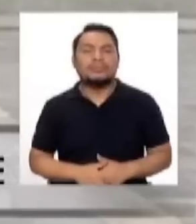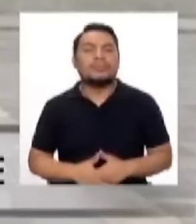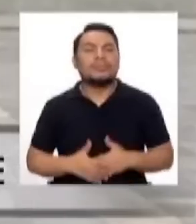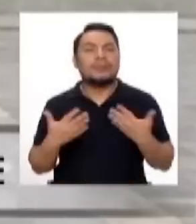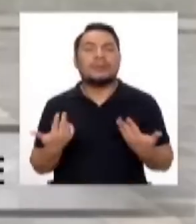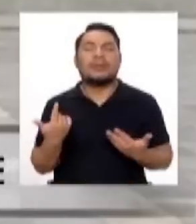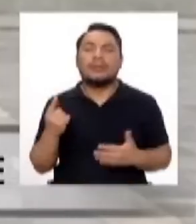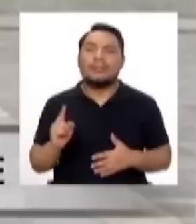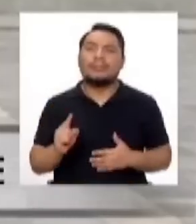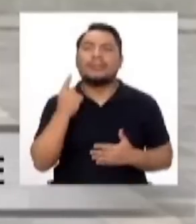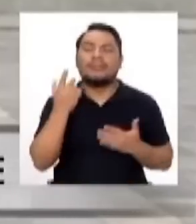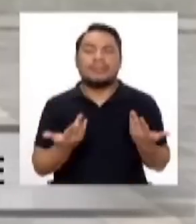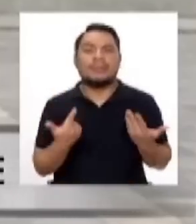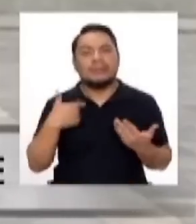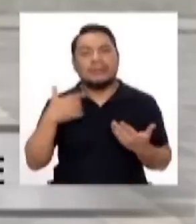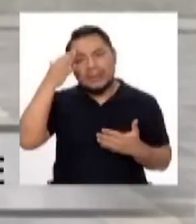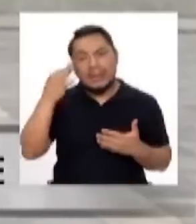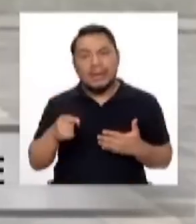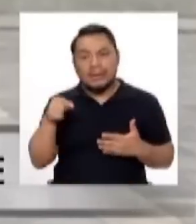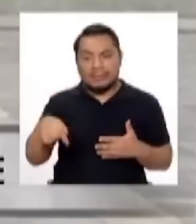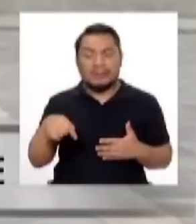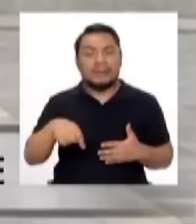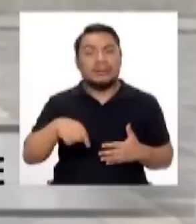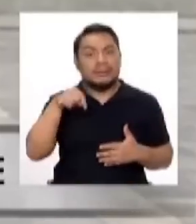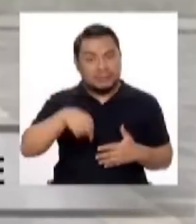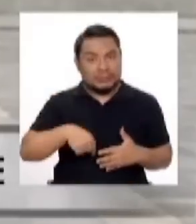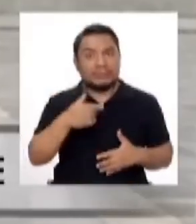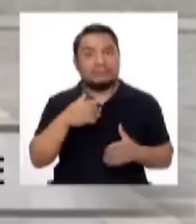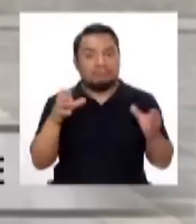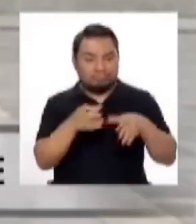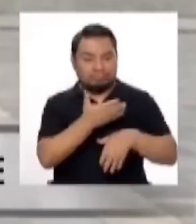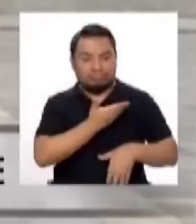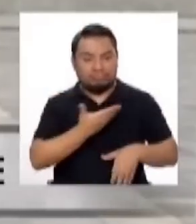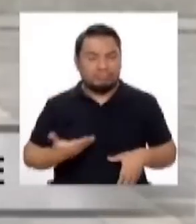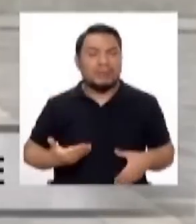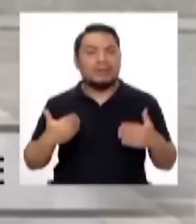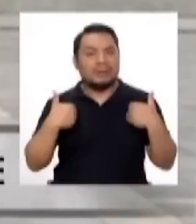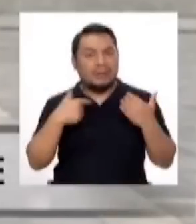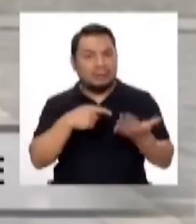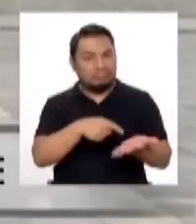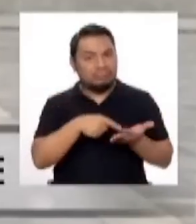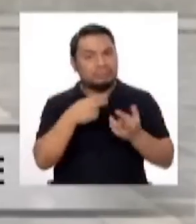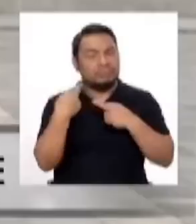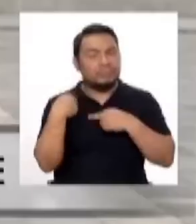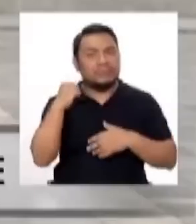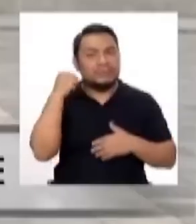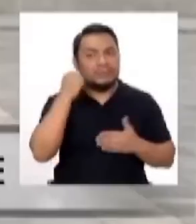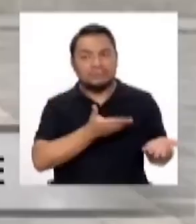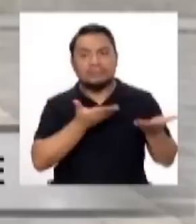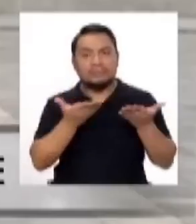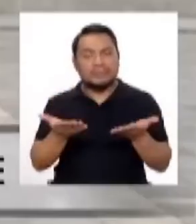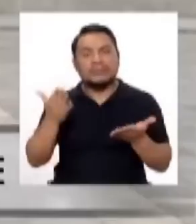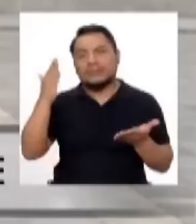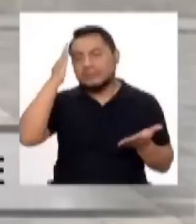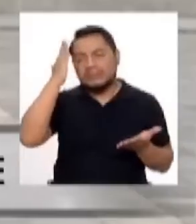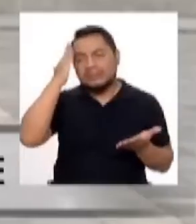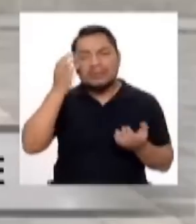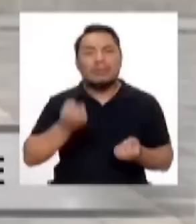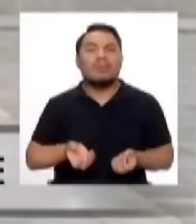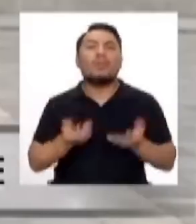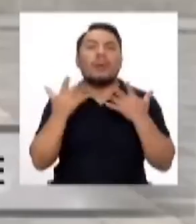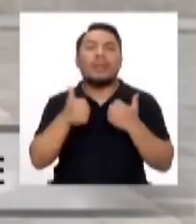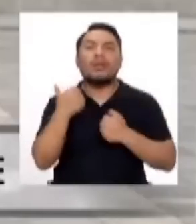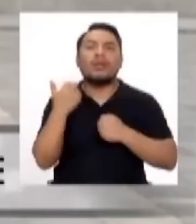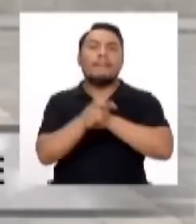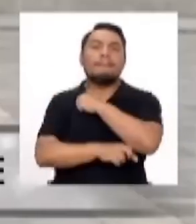Primero, creo que el Estado tiene la obligación y el derecho a nivel nacional de saber cuántos